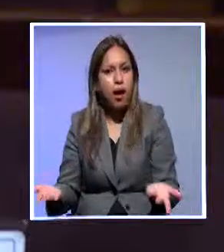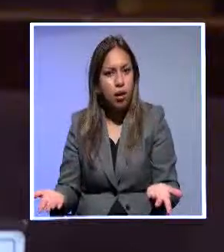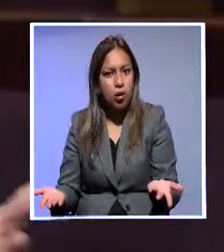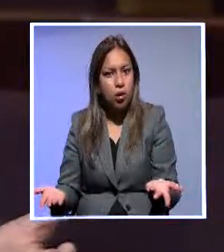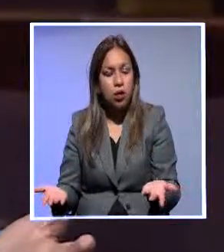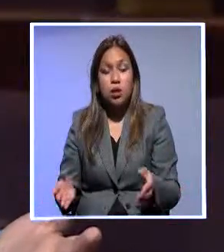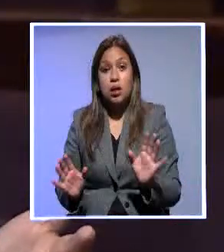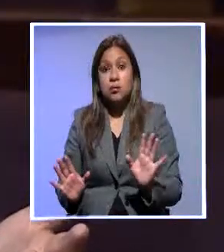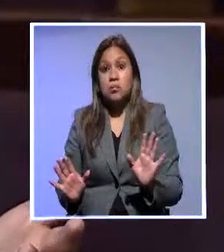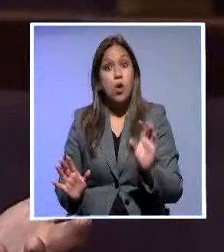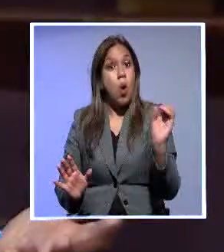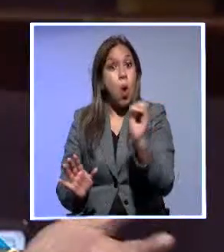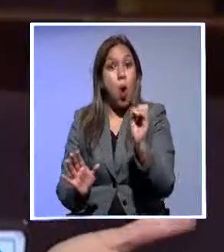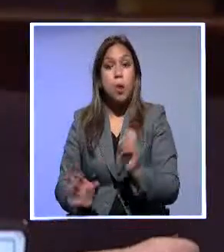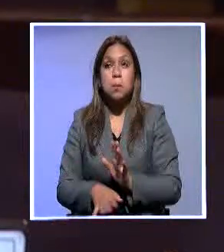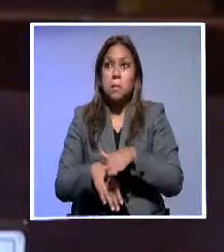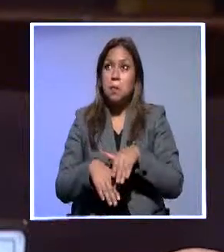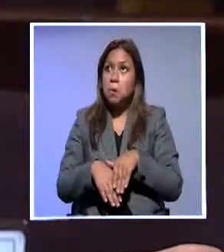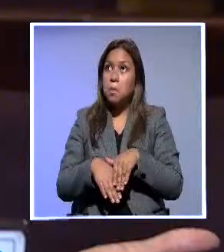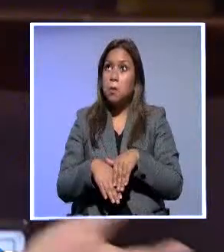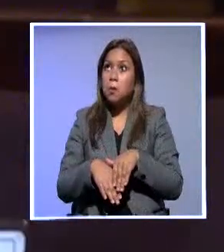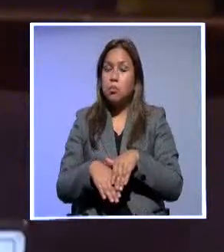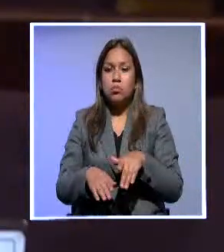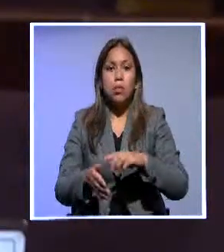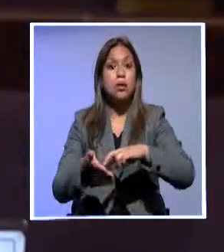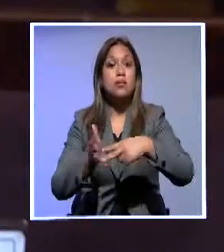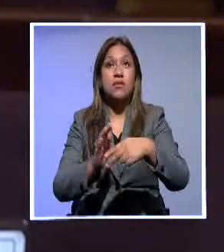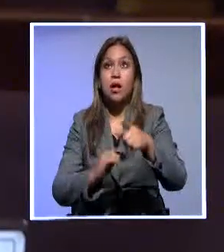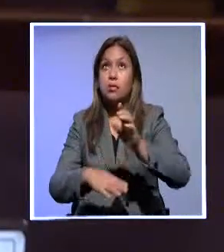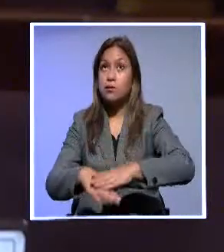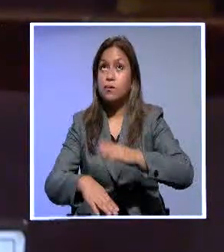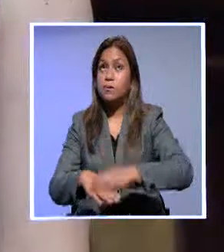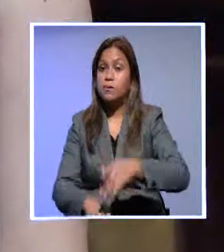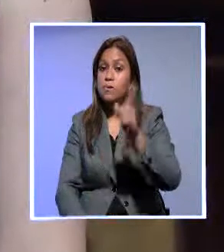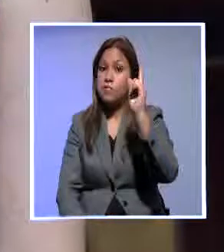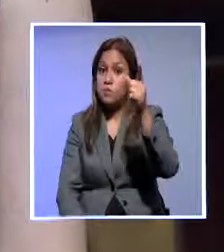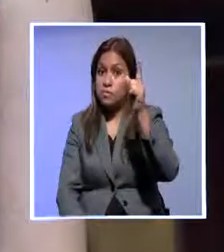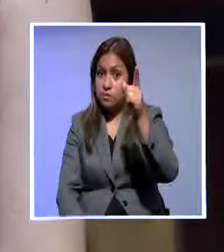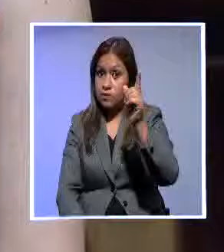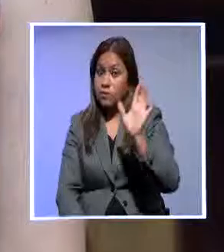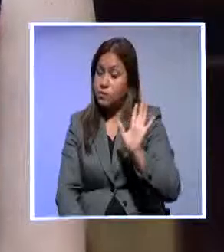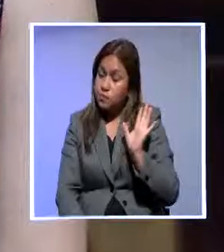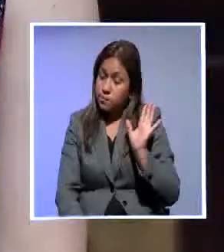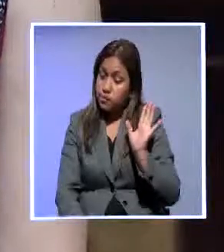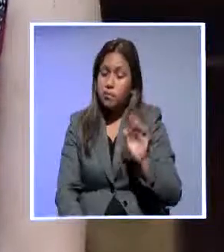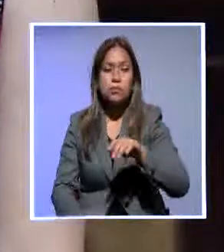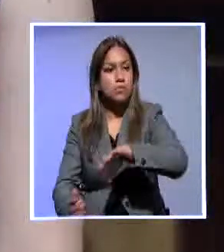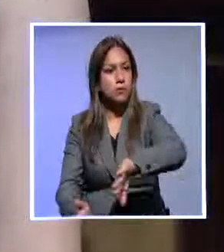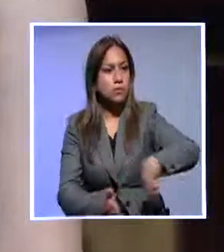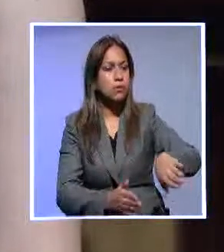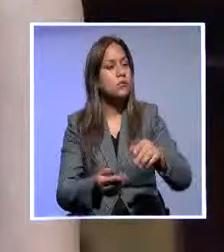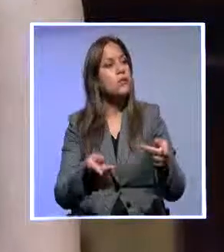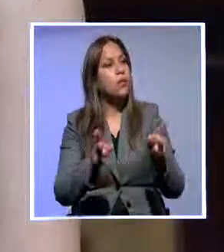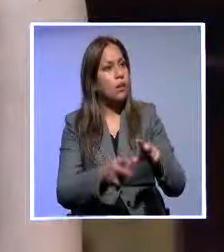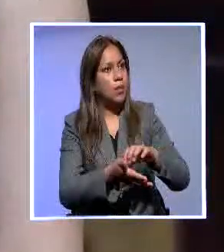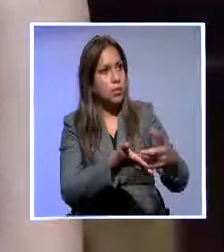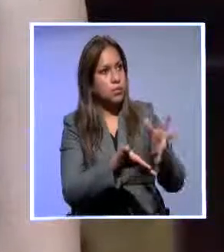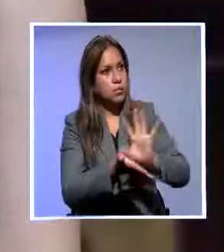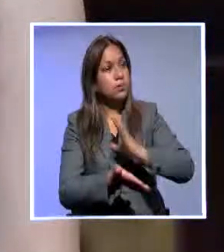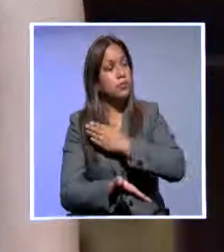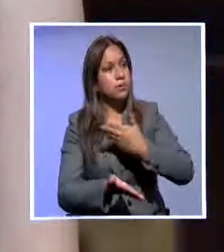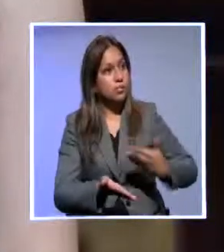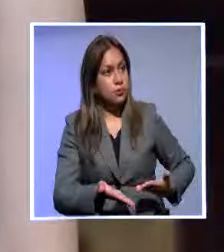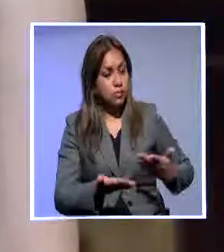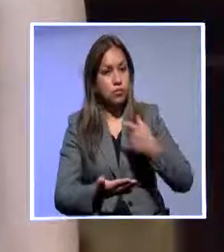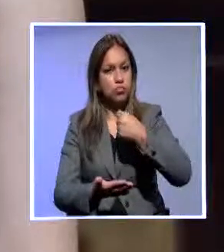si no hubo negligencia o qué mismo paso justamente al respecto y lo veíamos también hace poco la señora presidente de la asamblea nacional en